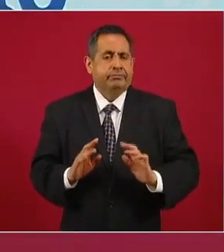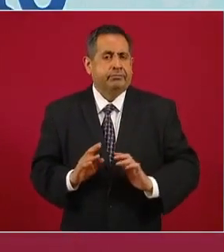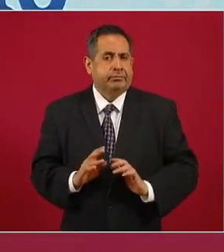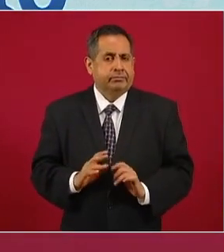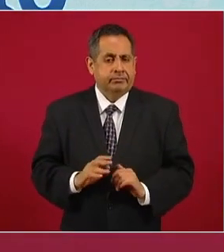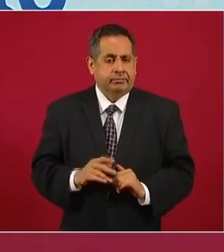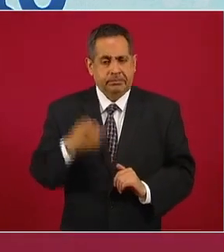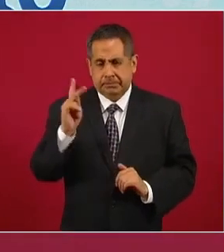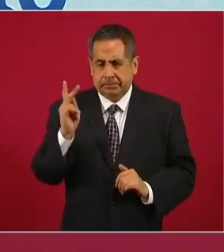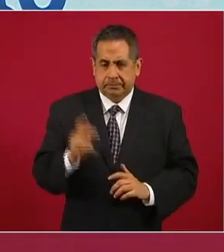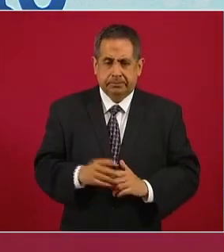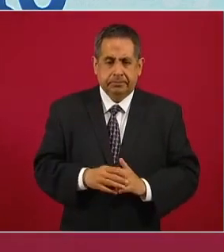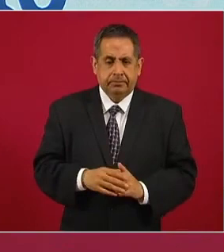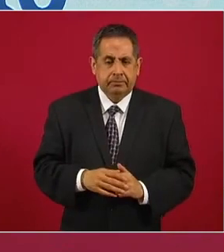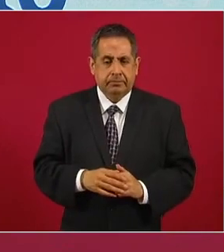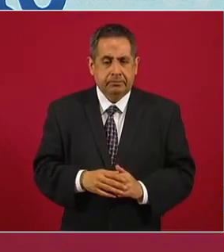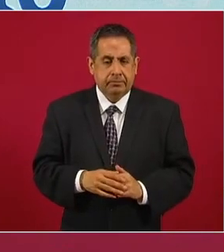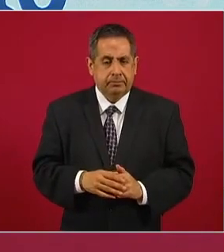pero